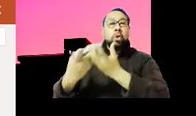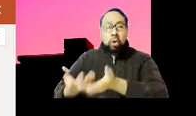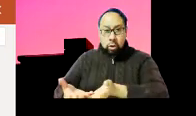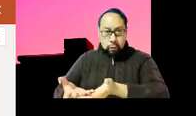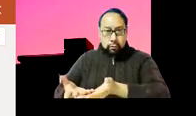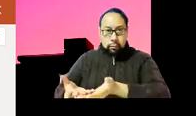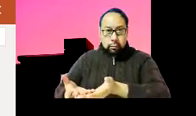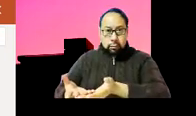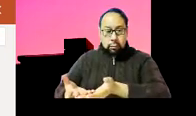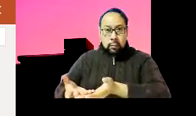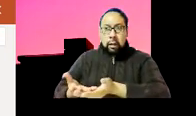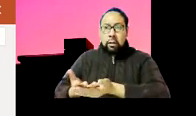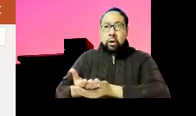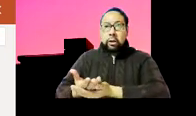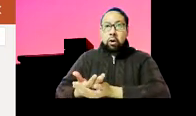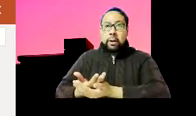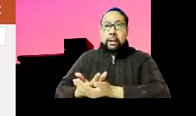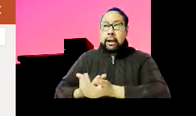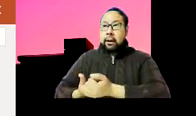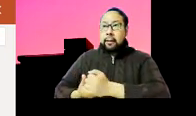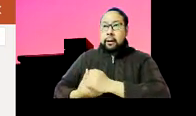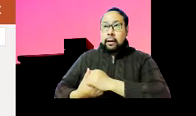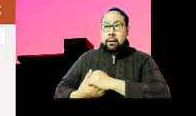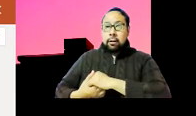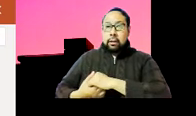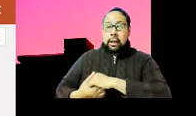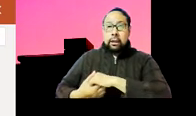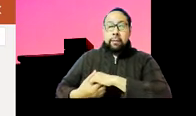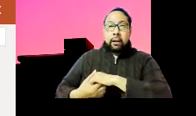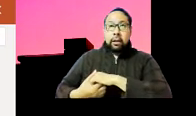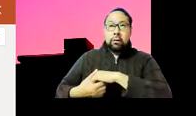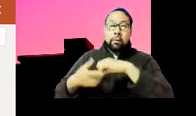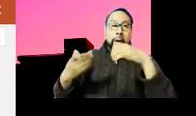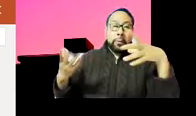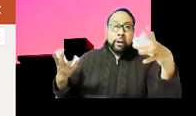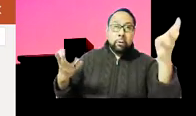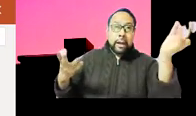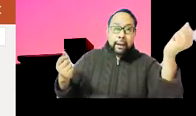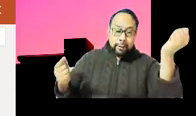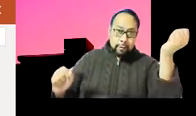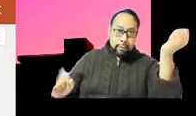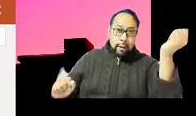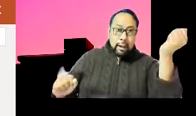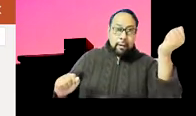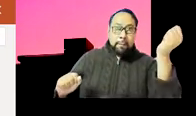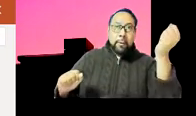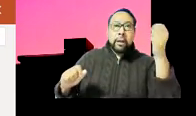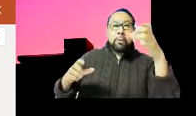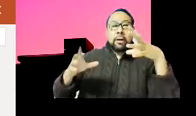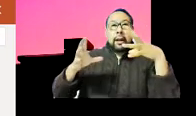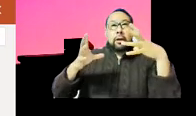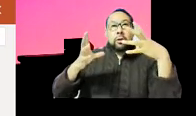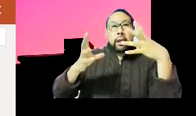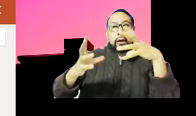el producto. Si yo quiero vender tenis divertido, no me voy a poner un traje, ¿no?